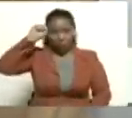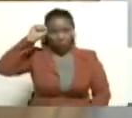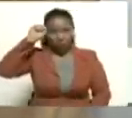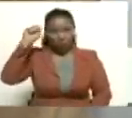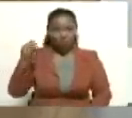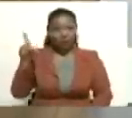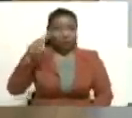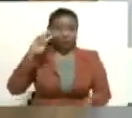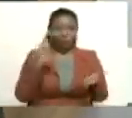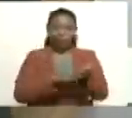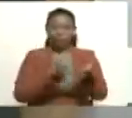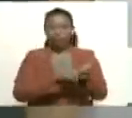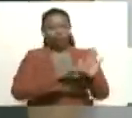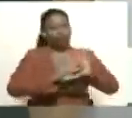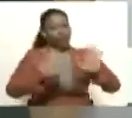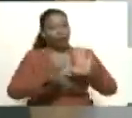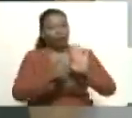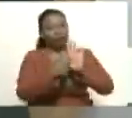Esa es la verdad.